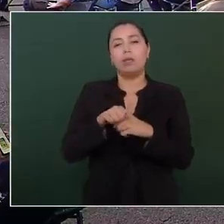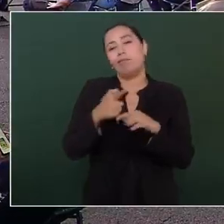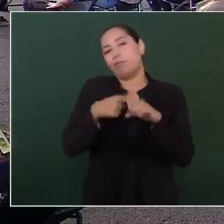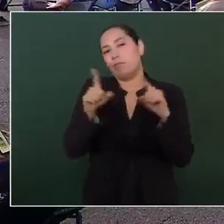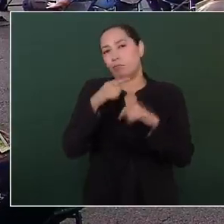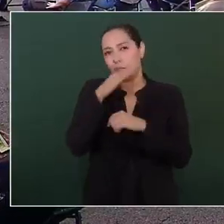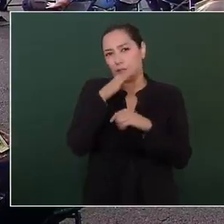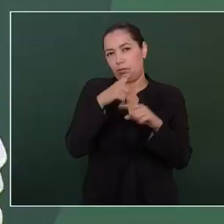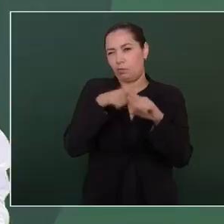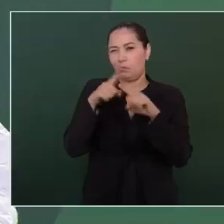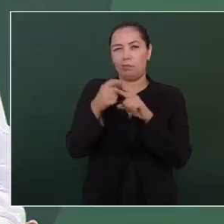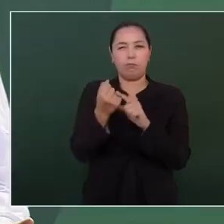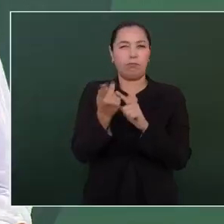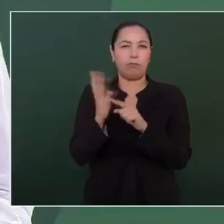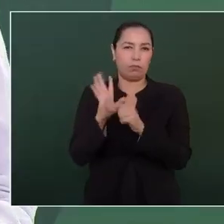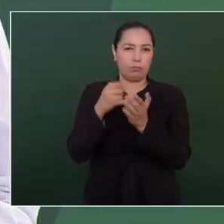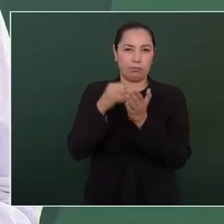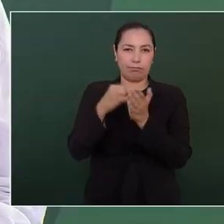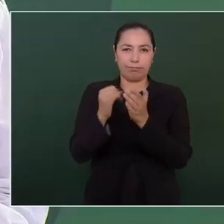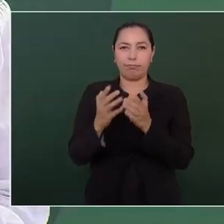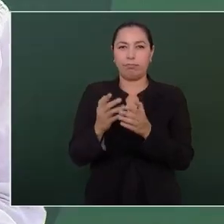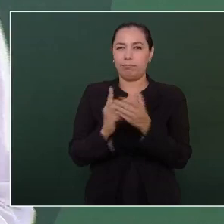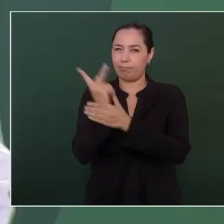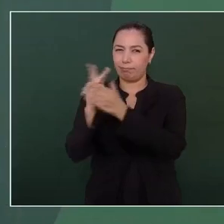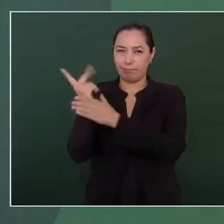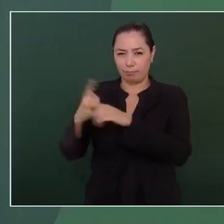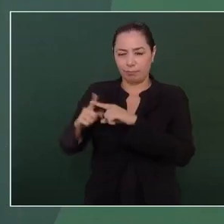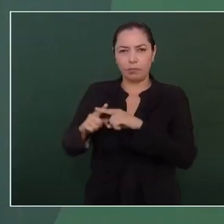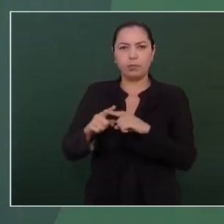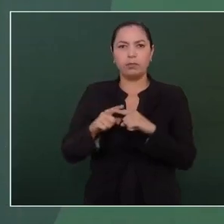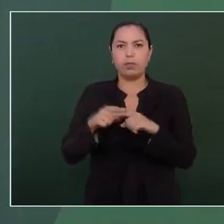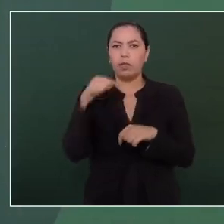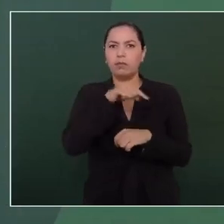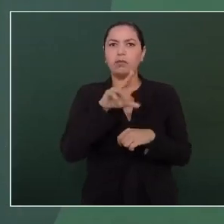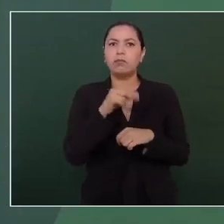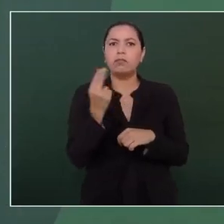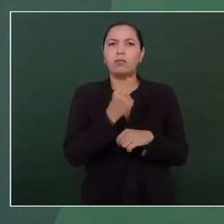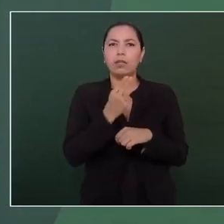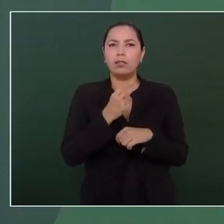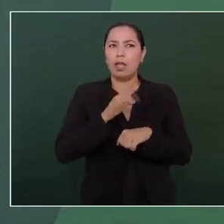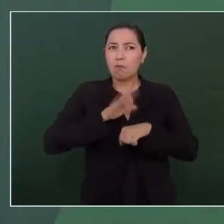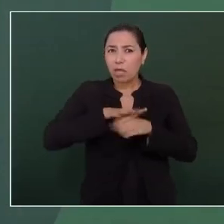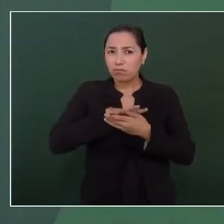y de otros cultivos, no necesita mucha agua.